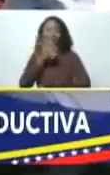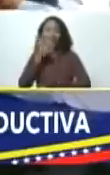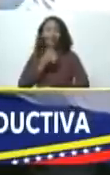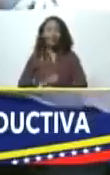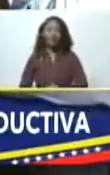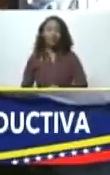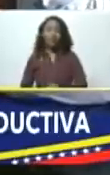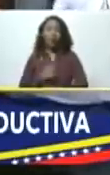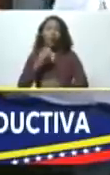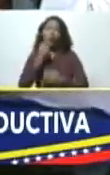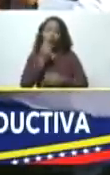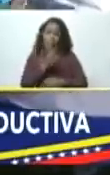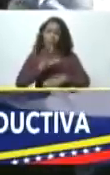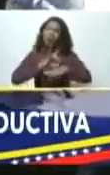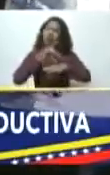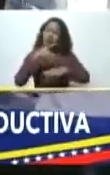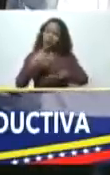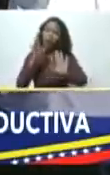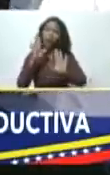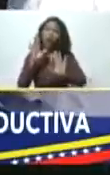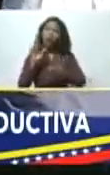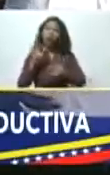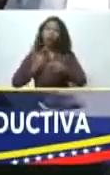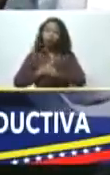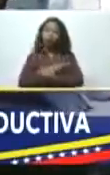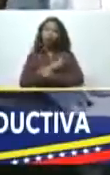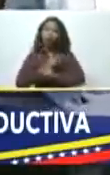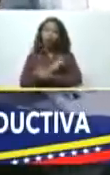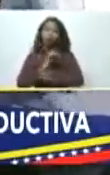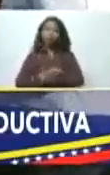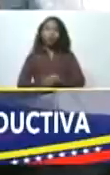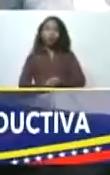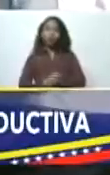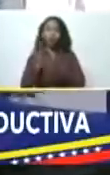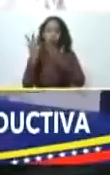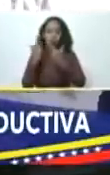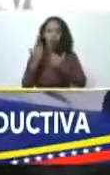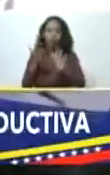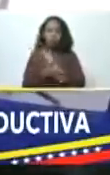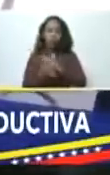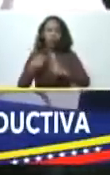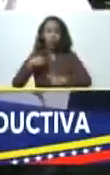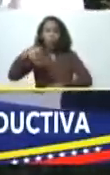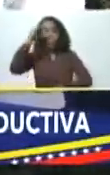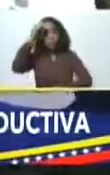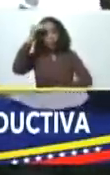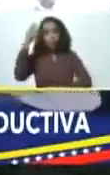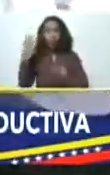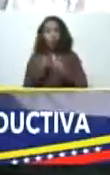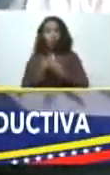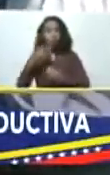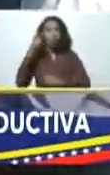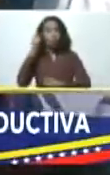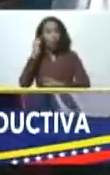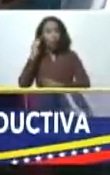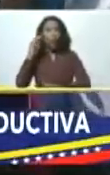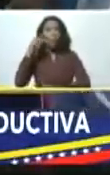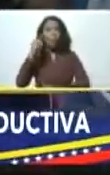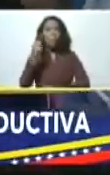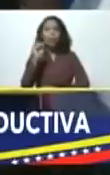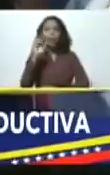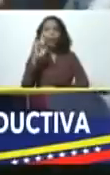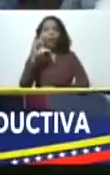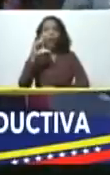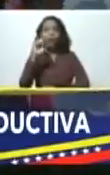Bueno, pero déjame... No pegas una, vale. Me puse nervioso. ¿Qué vale? Me cuenta? ¿Qué me cuenta? Bueno, estoy aprendiendo aquí con Marlene, que es una gran productora,